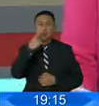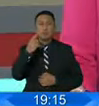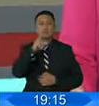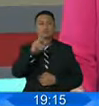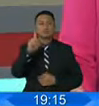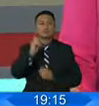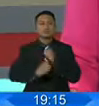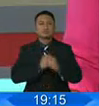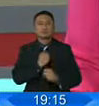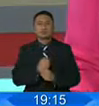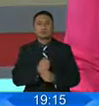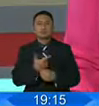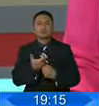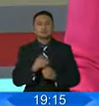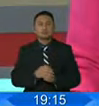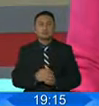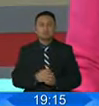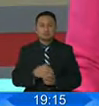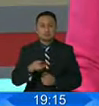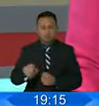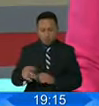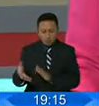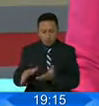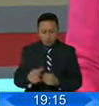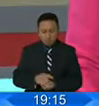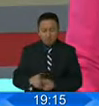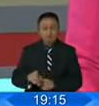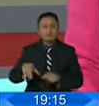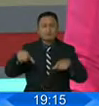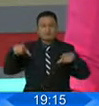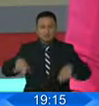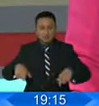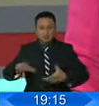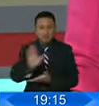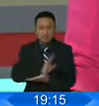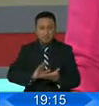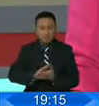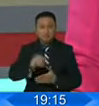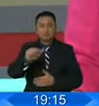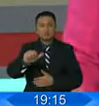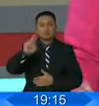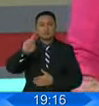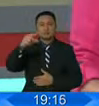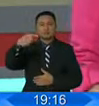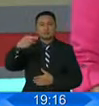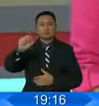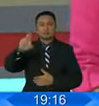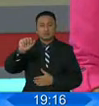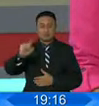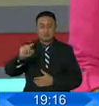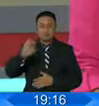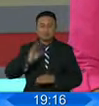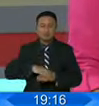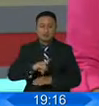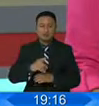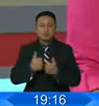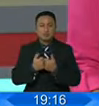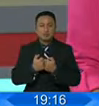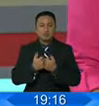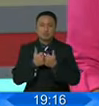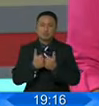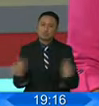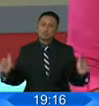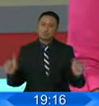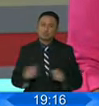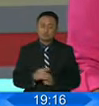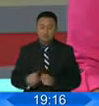31 años de edad fue encontrado sin vida en la cancha del barrio La Argelia Media en el sur de Quito. Una decepción amorosa habría sido la razón